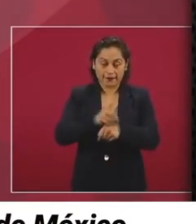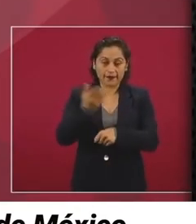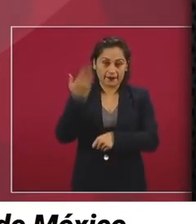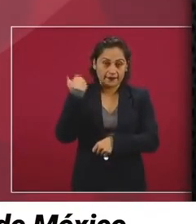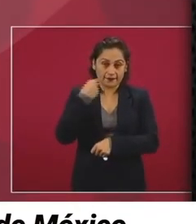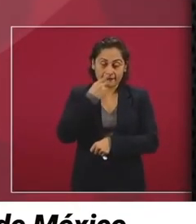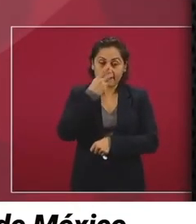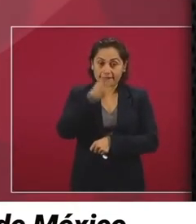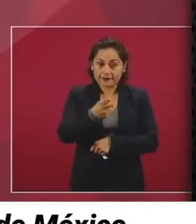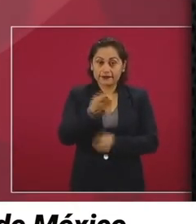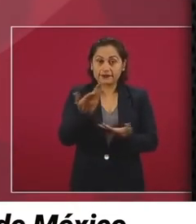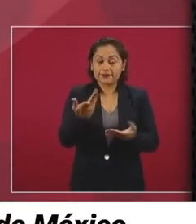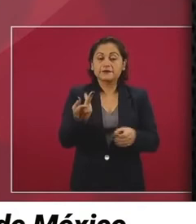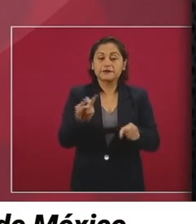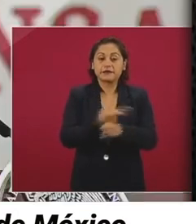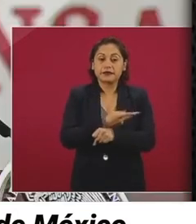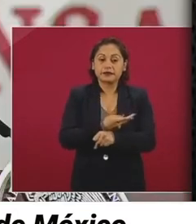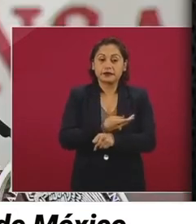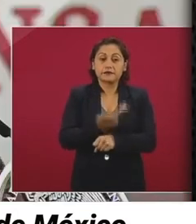se dejó